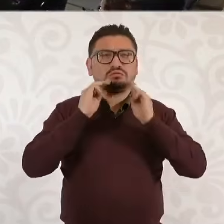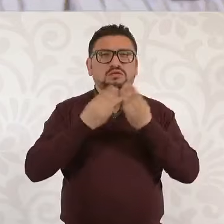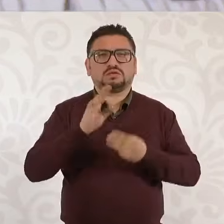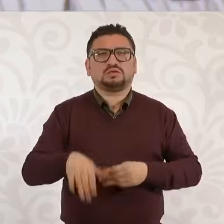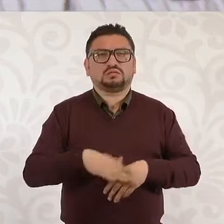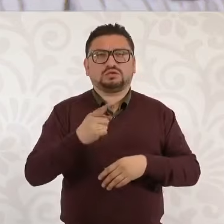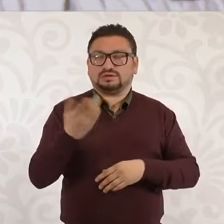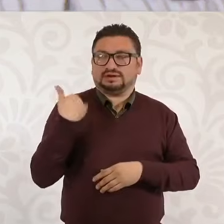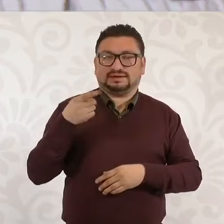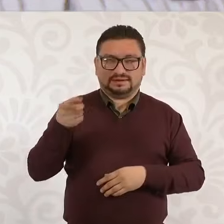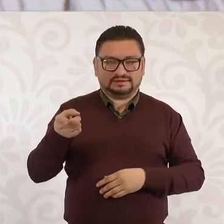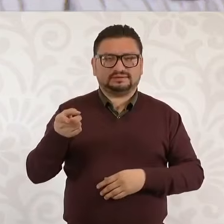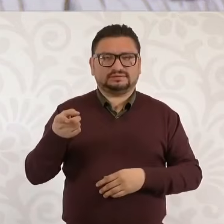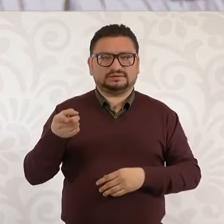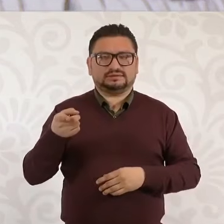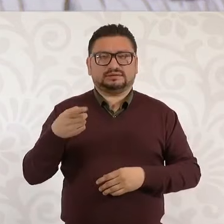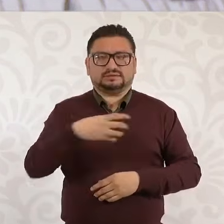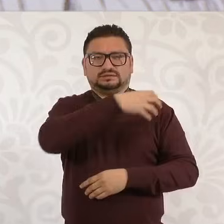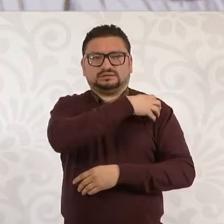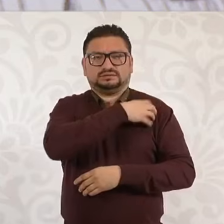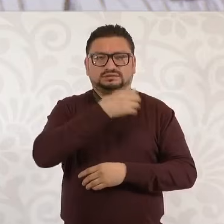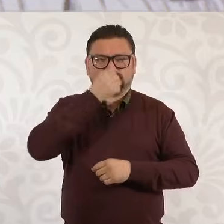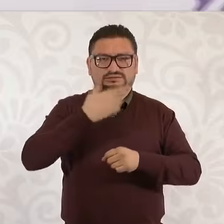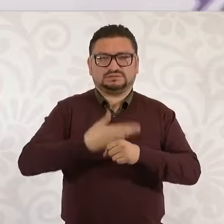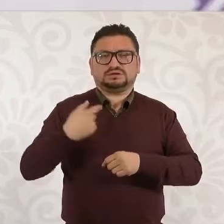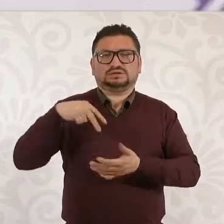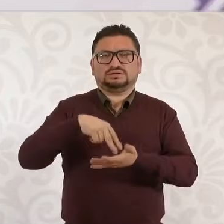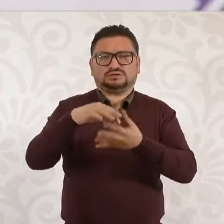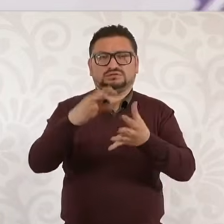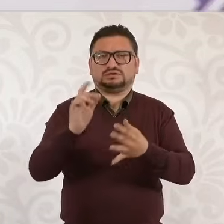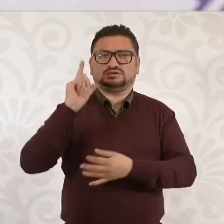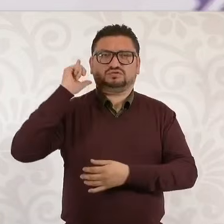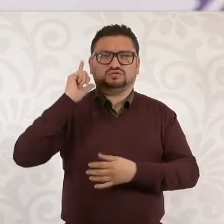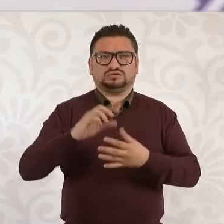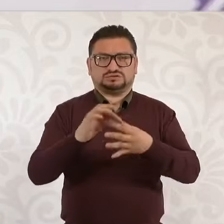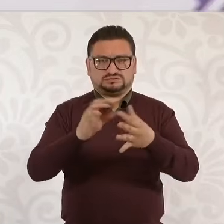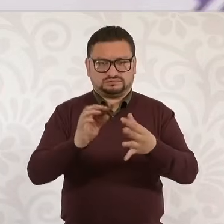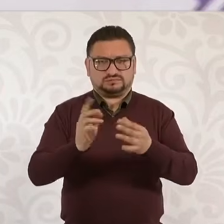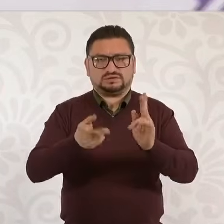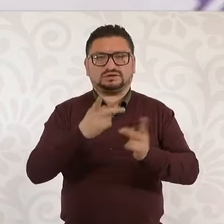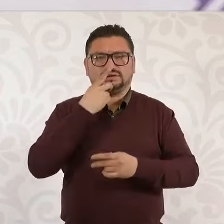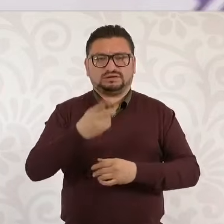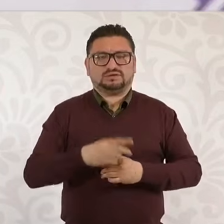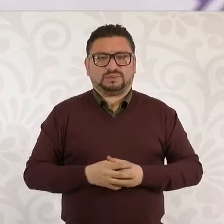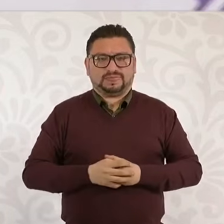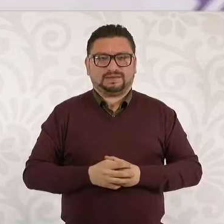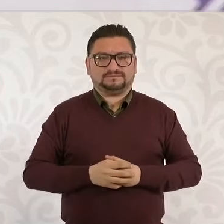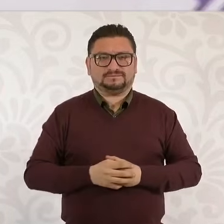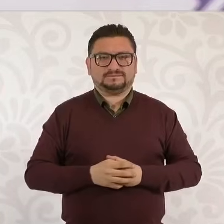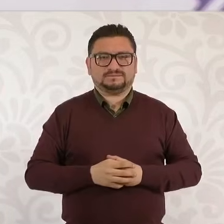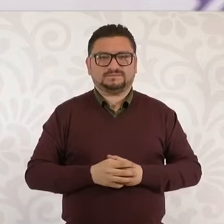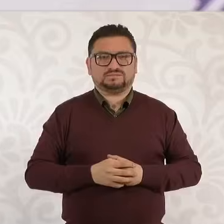Lo platicó aquí el general secretario el lunes que estuvieron aquí, lo que se puede